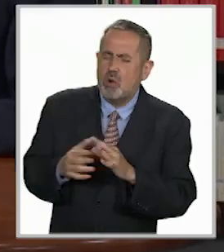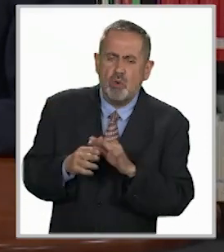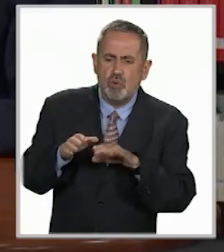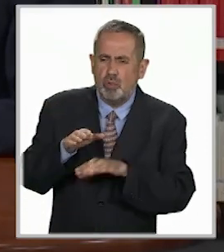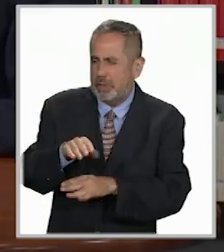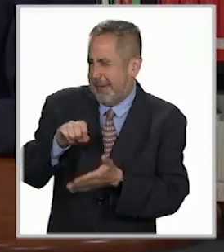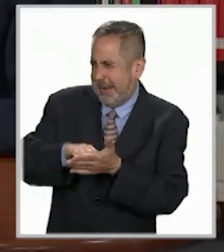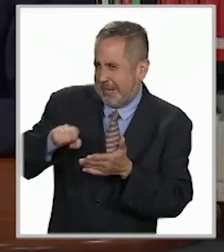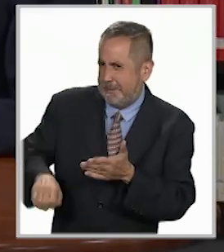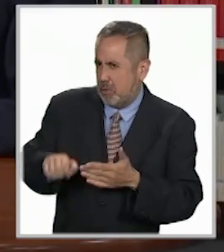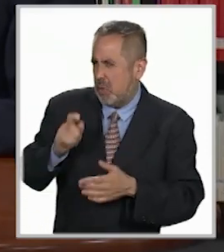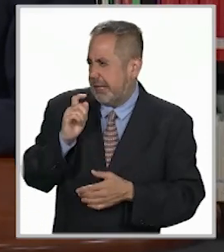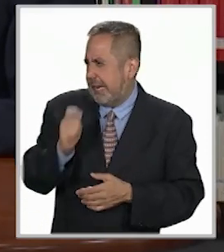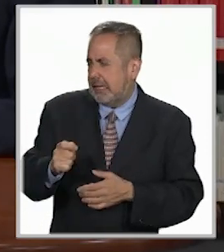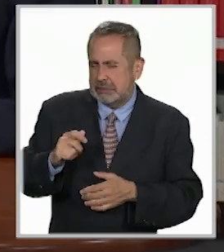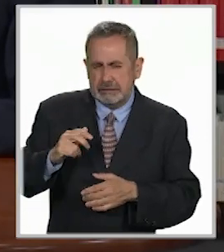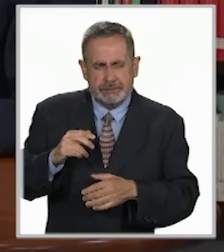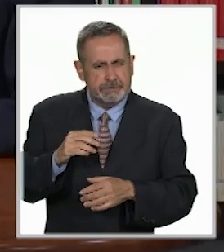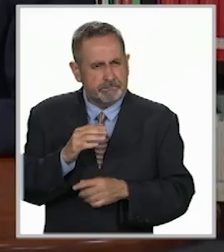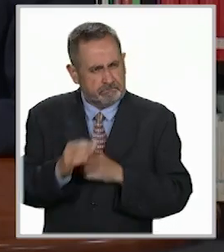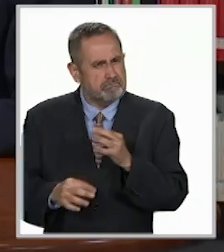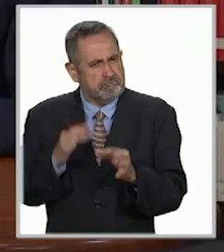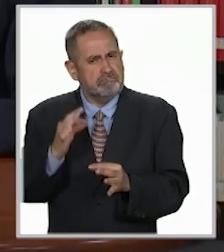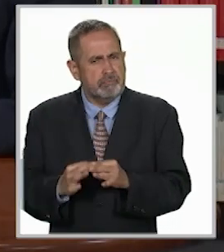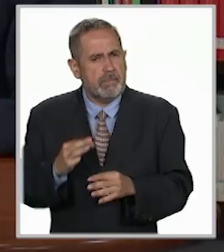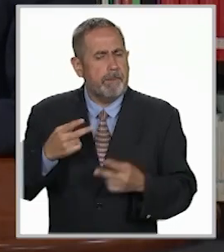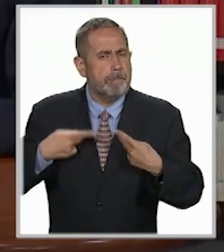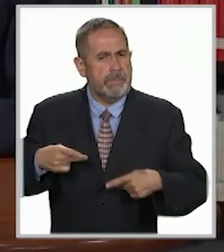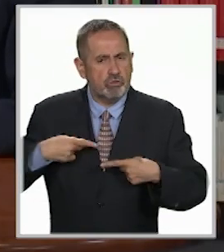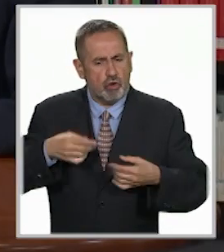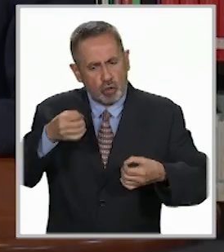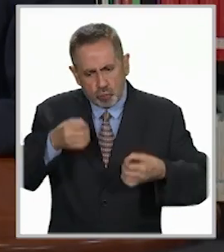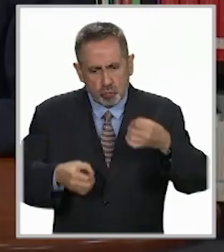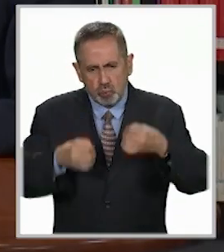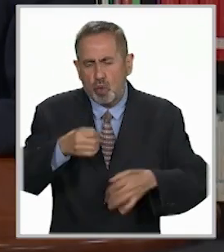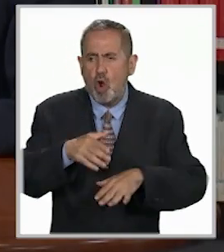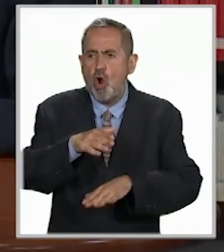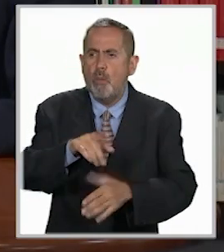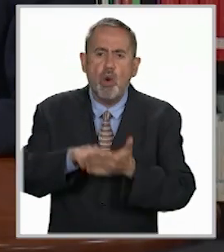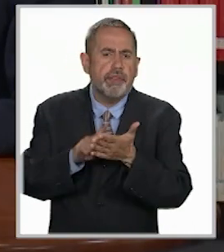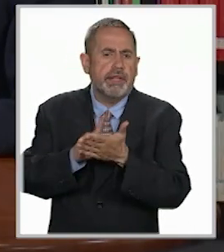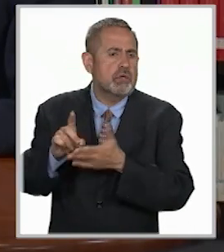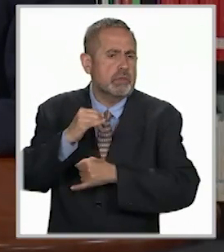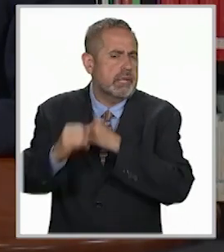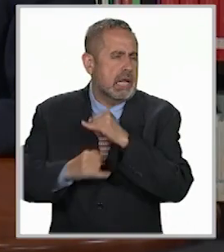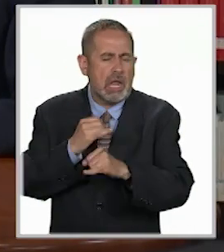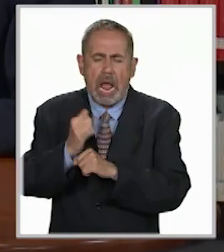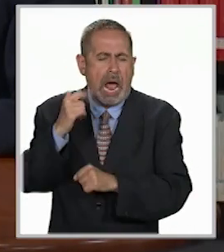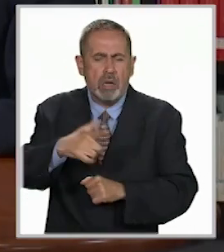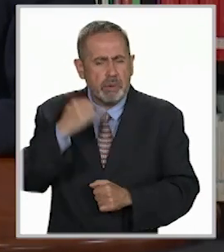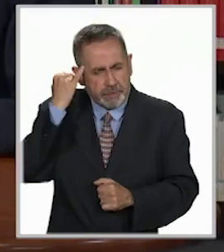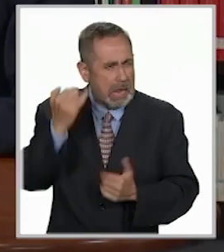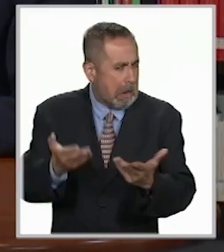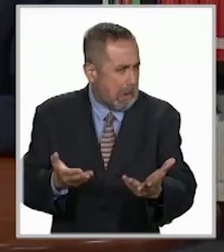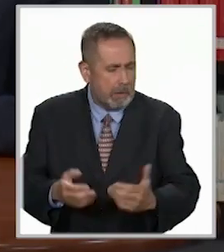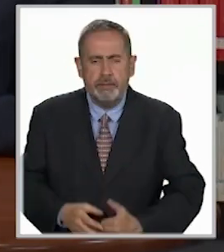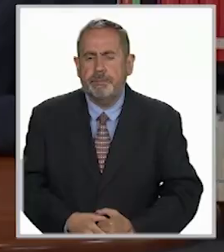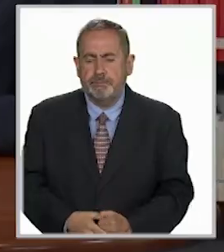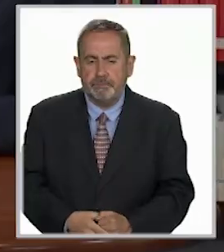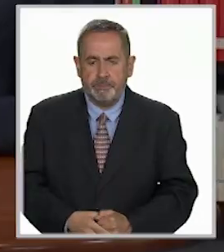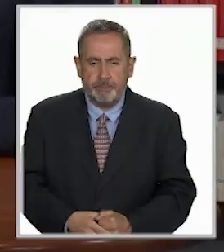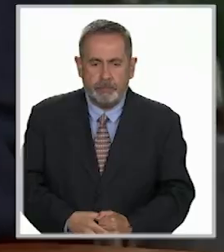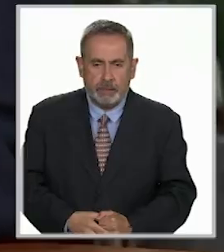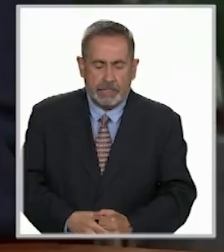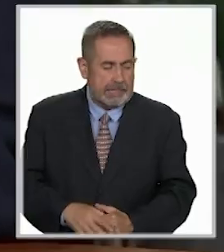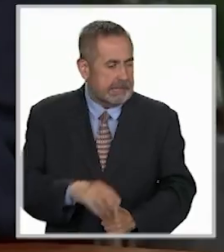hablarnos en relación con esta responsabilidad de las personas juzgadoras en la aplicación del derecho internacional público? Claro